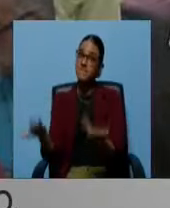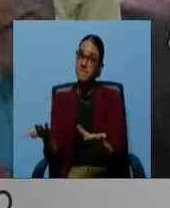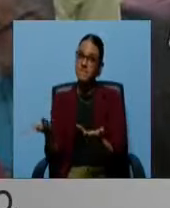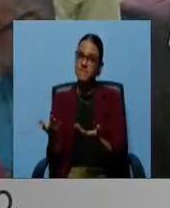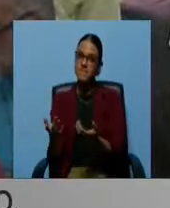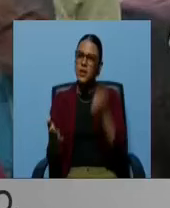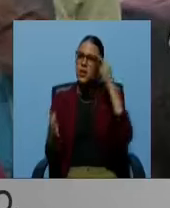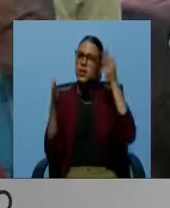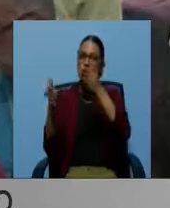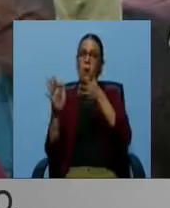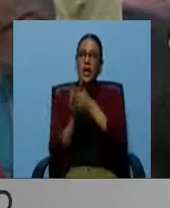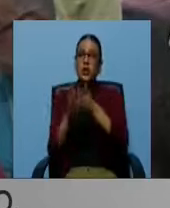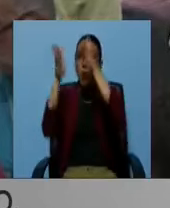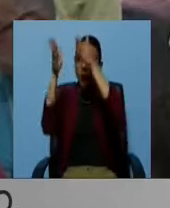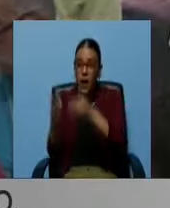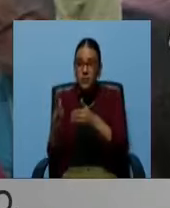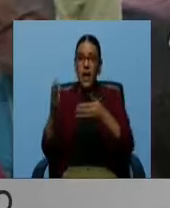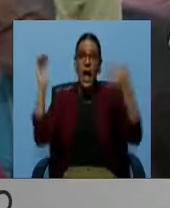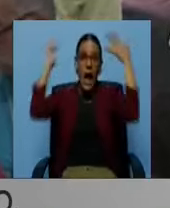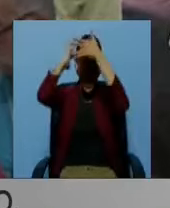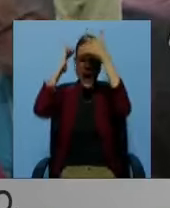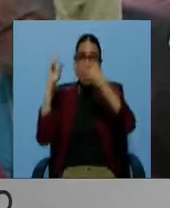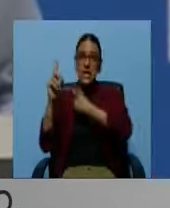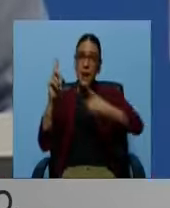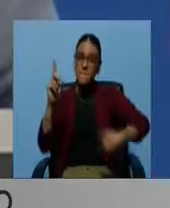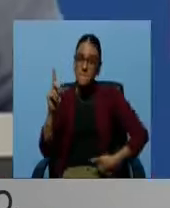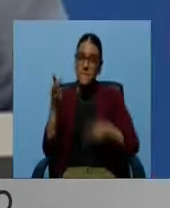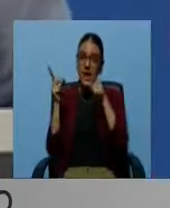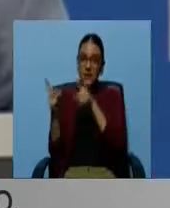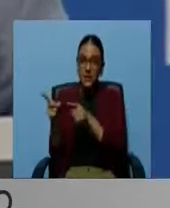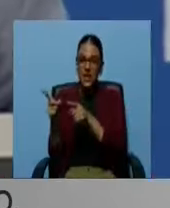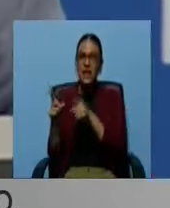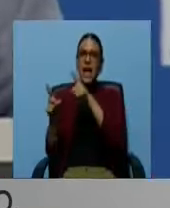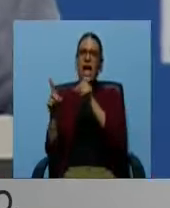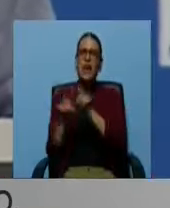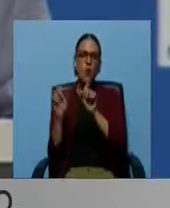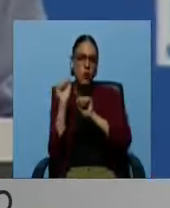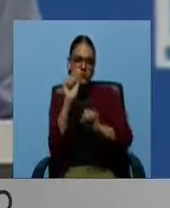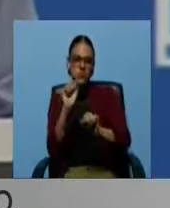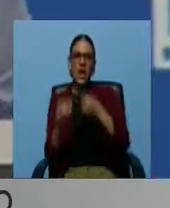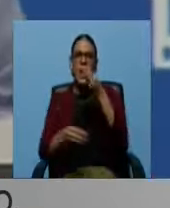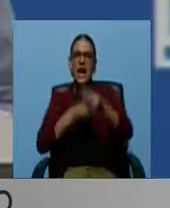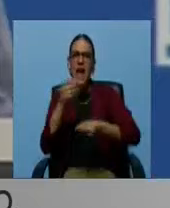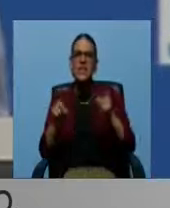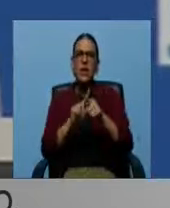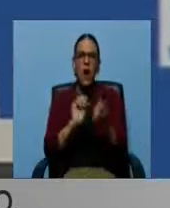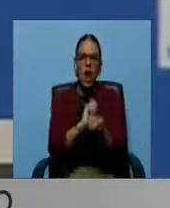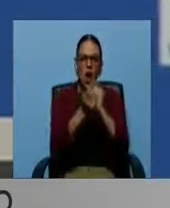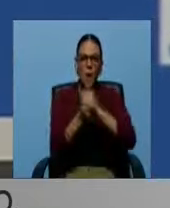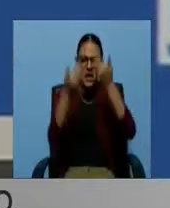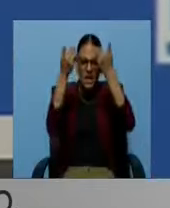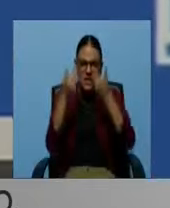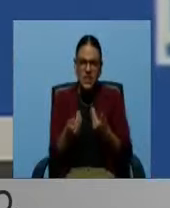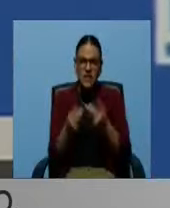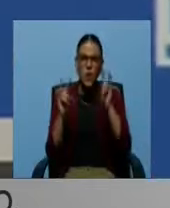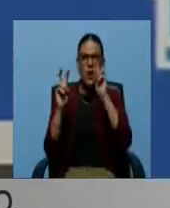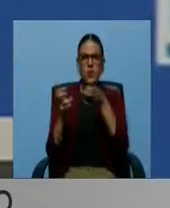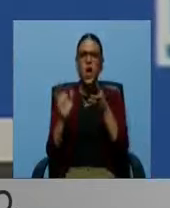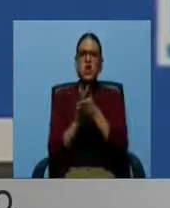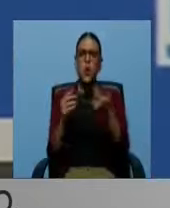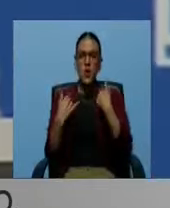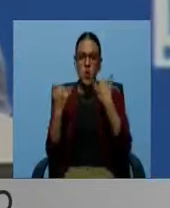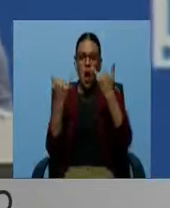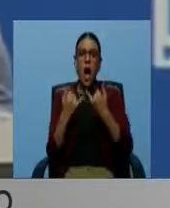caso del presidente de la Argentina no es particularmente antisemita, de hecho ha hecho una conversión individual al